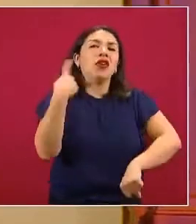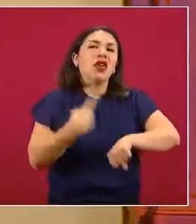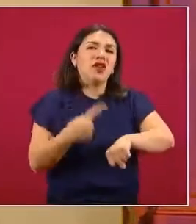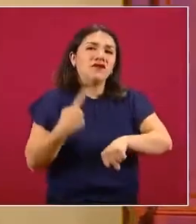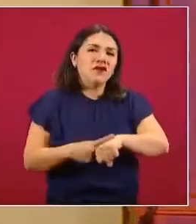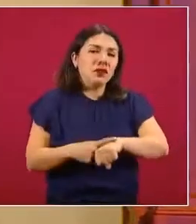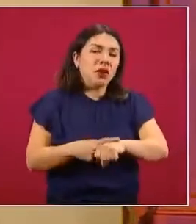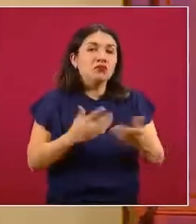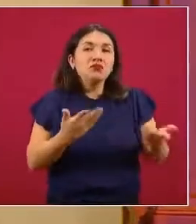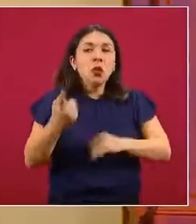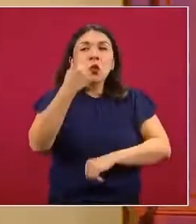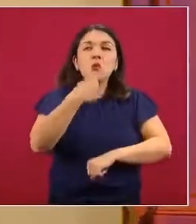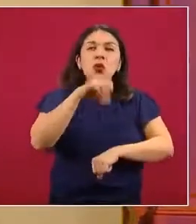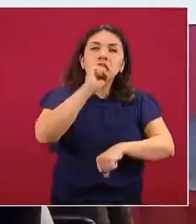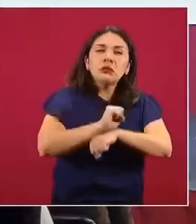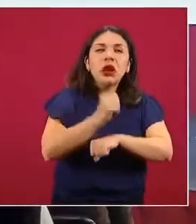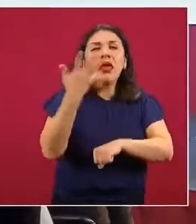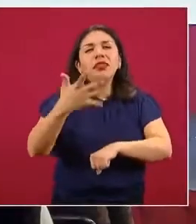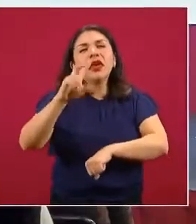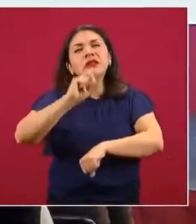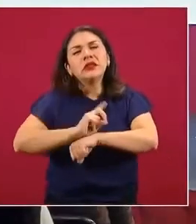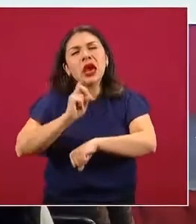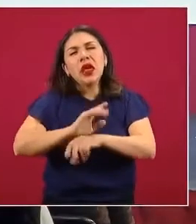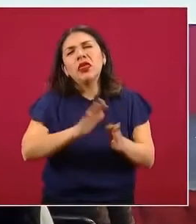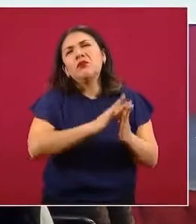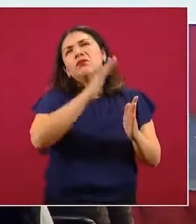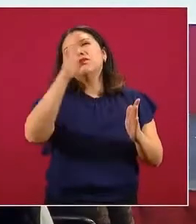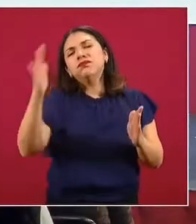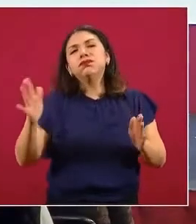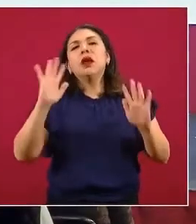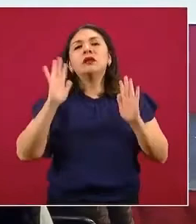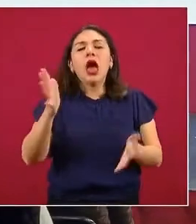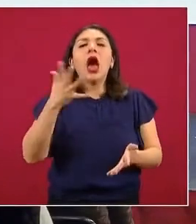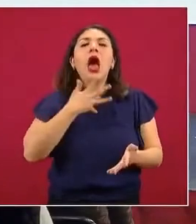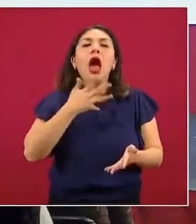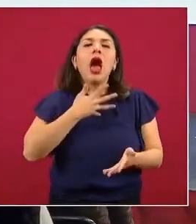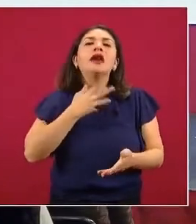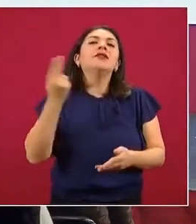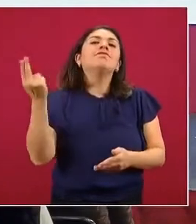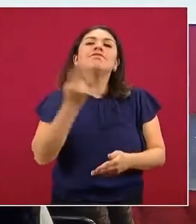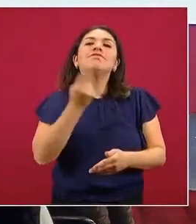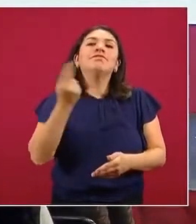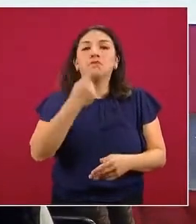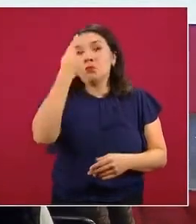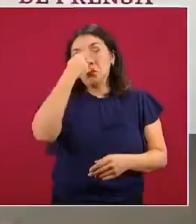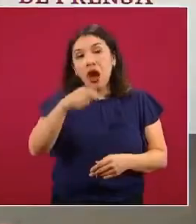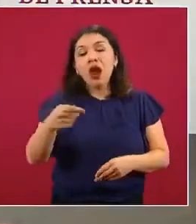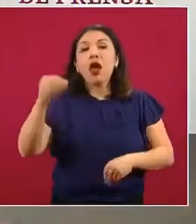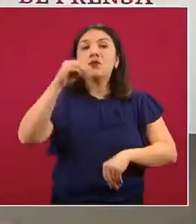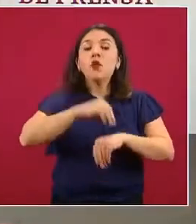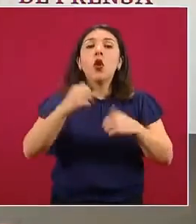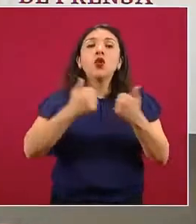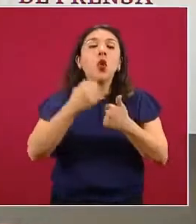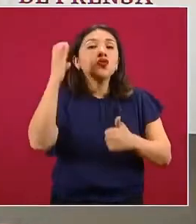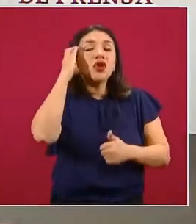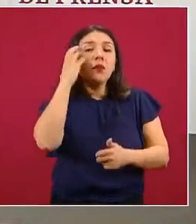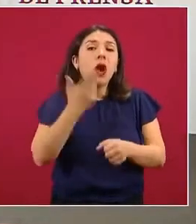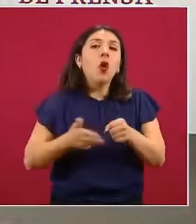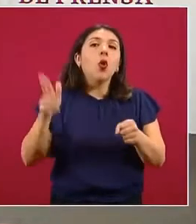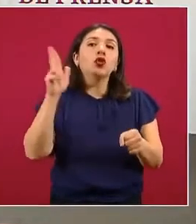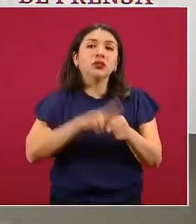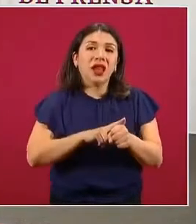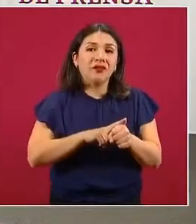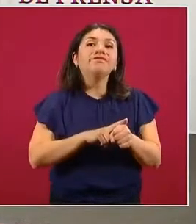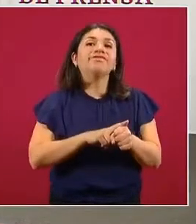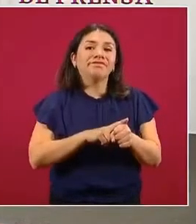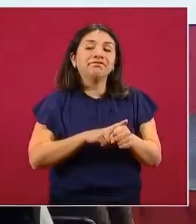aproximadamente entre una semana, 10 días después, estas personas llegan a necesitar de una cama de hospital, y